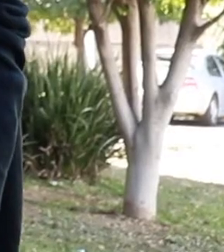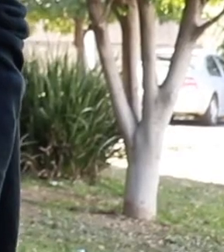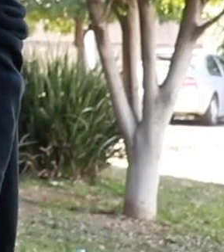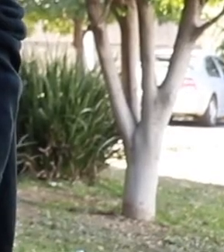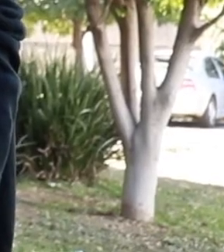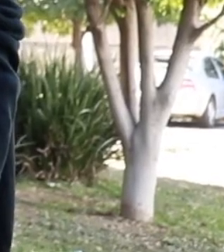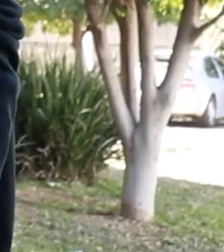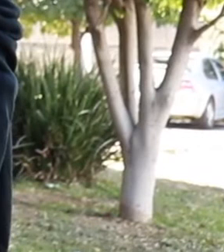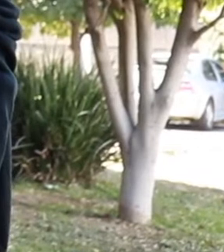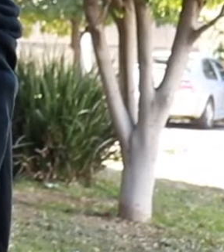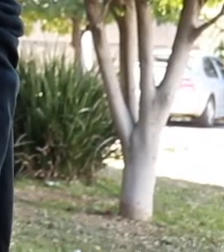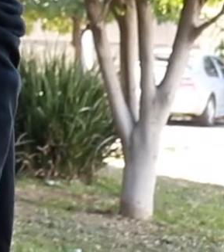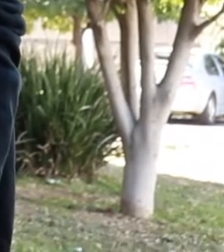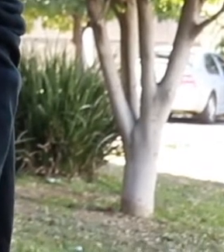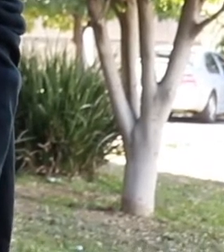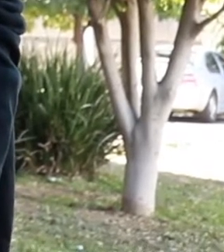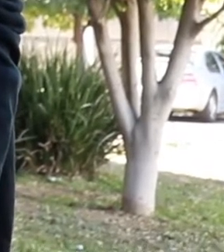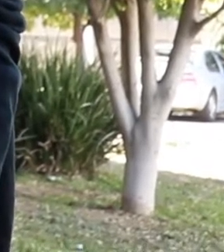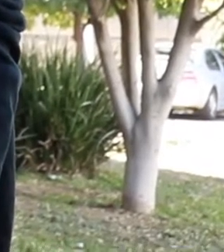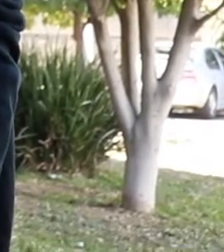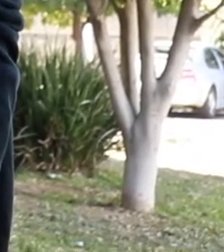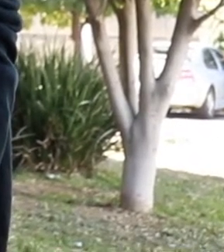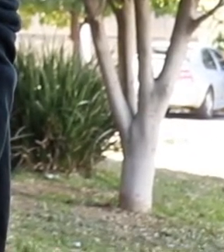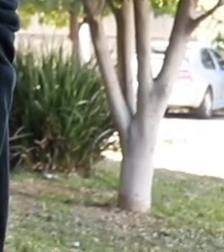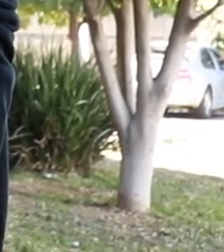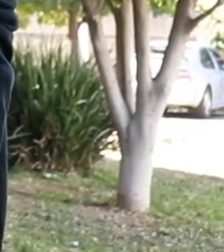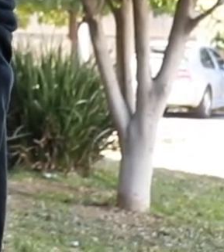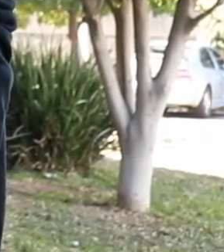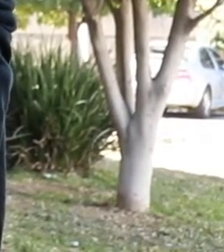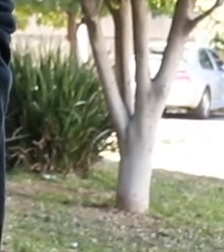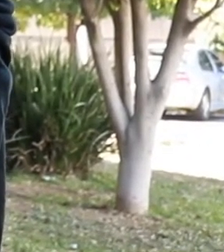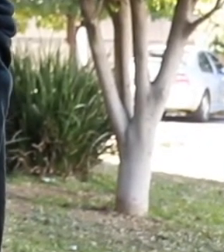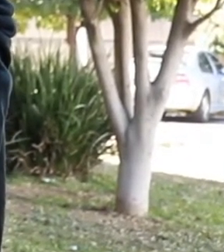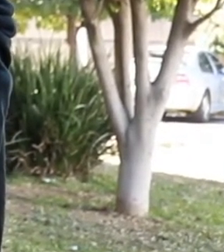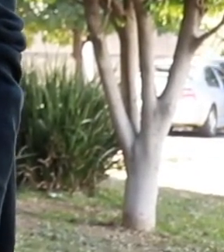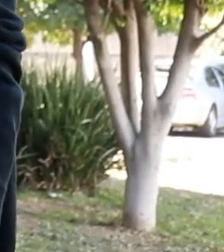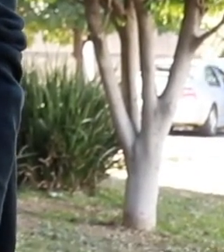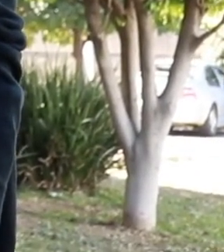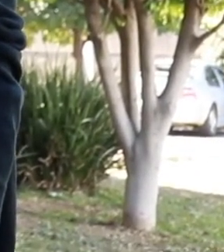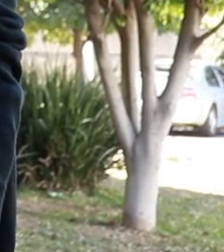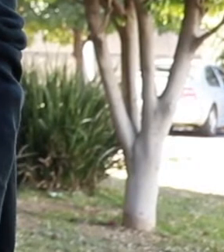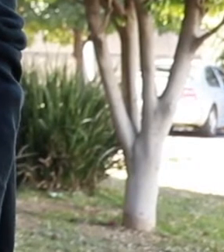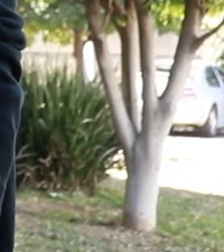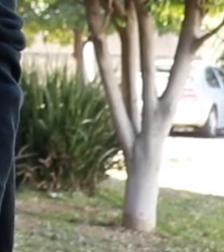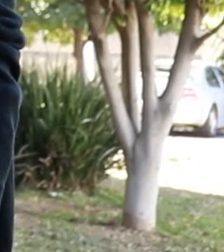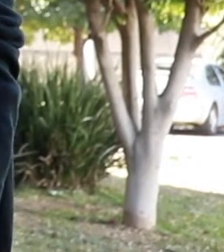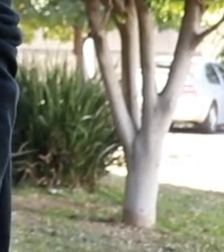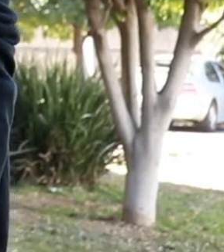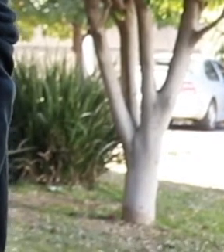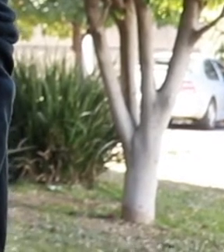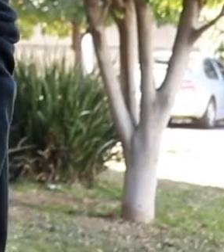verdad, pues mi experiencia fue muy agradable. Obtuve diversos aprendizajes en la UNAM. Lo que más aprendí en la UNAM